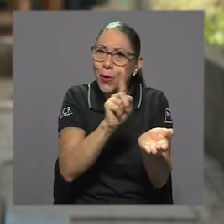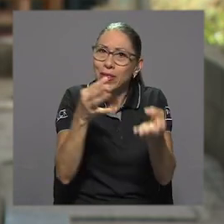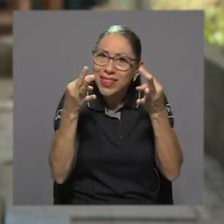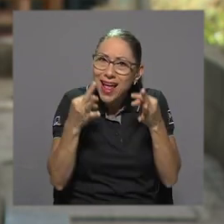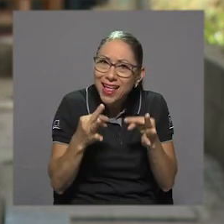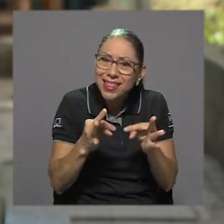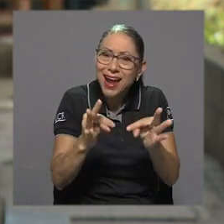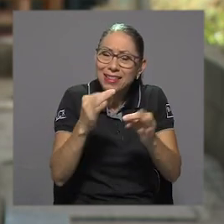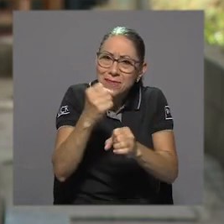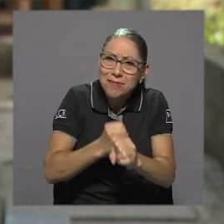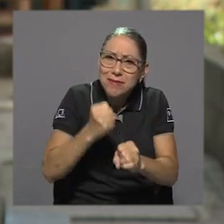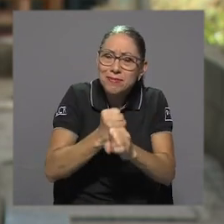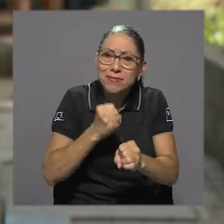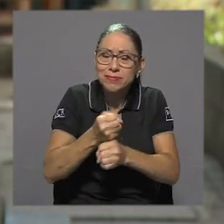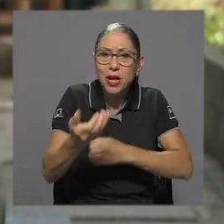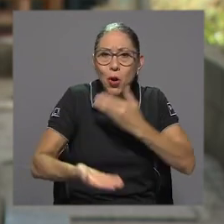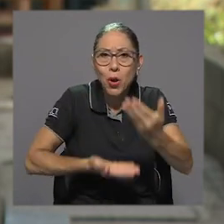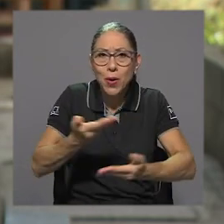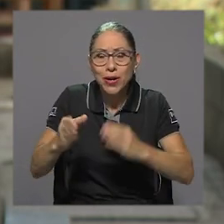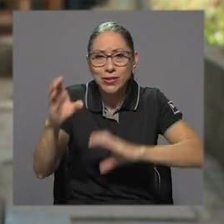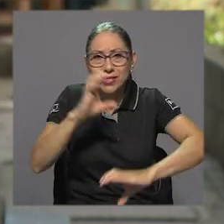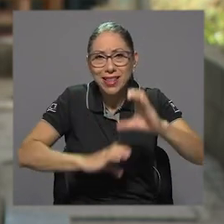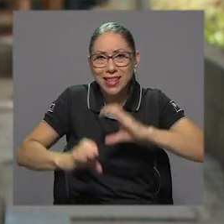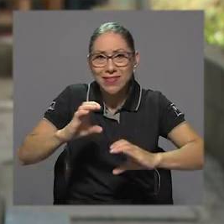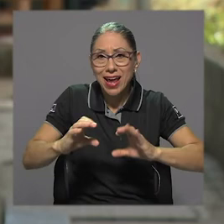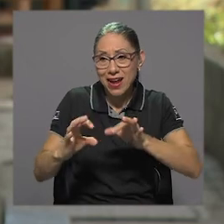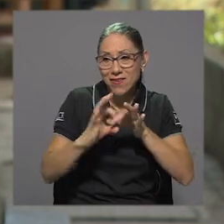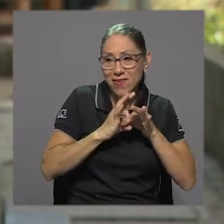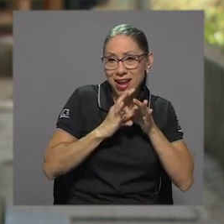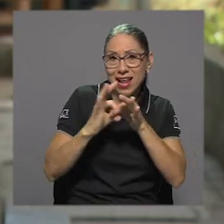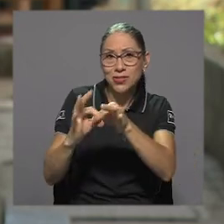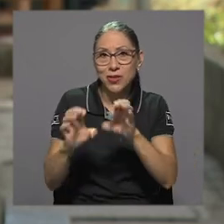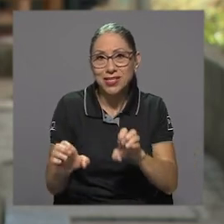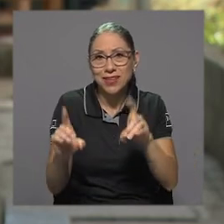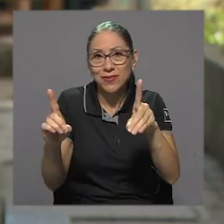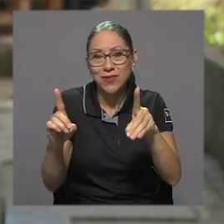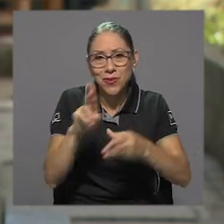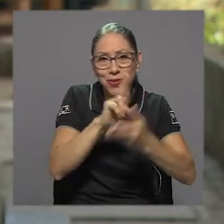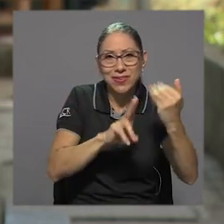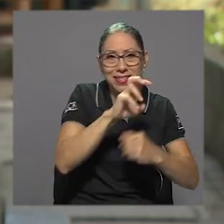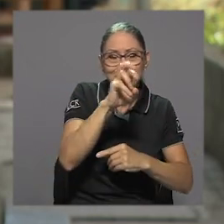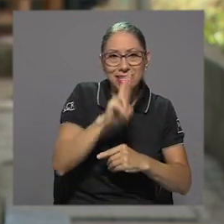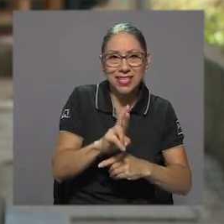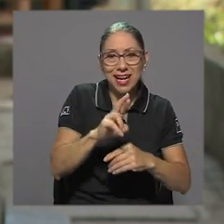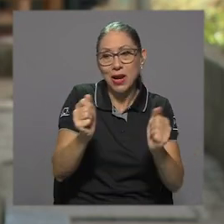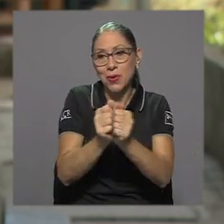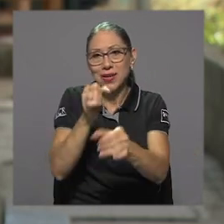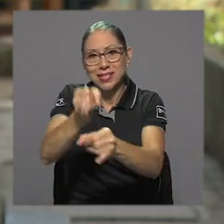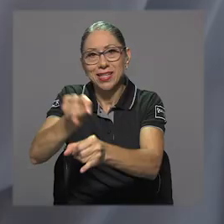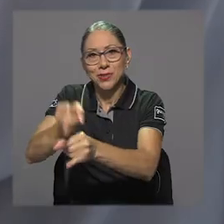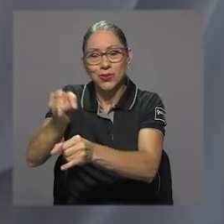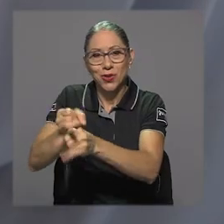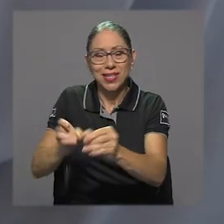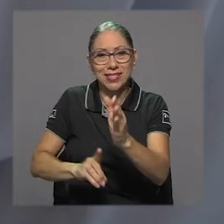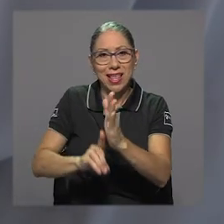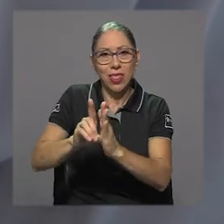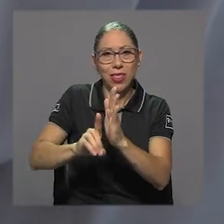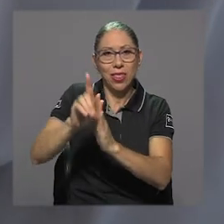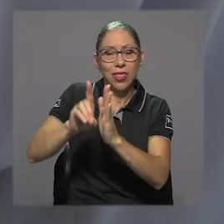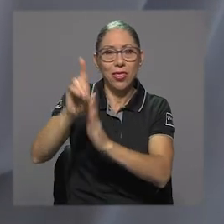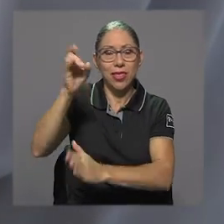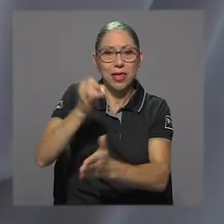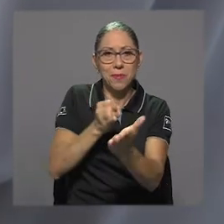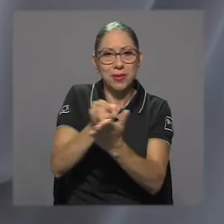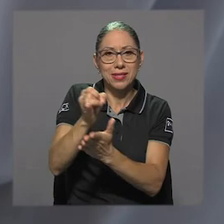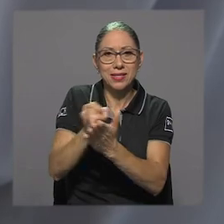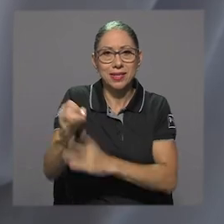de hacer una colaboración científica, ¿verdad? Que se establezcan relaciones a nivel académico entre la Universidad de Costa Rica y las